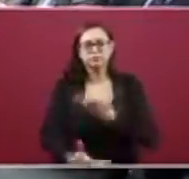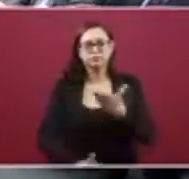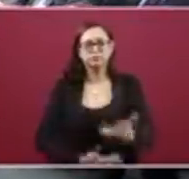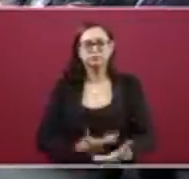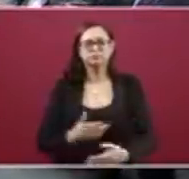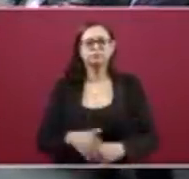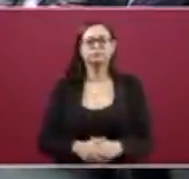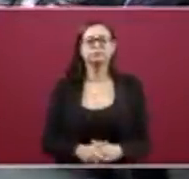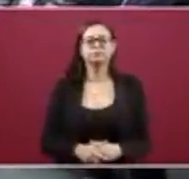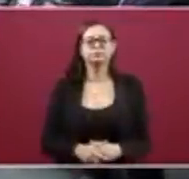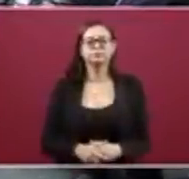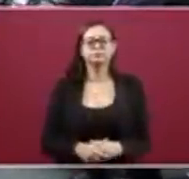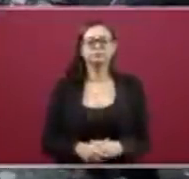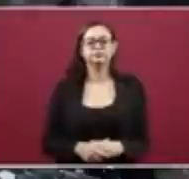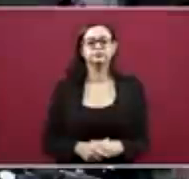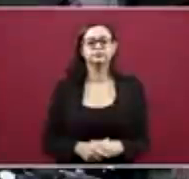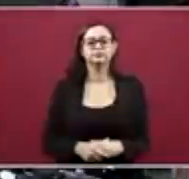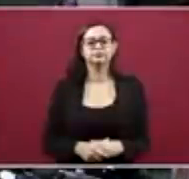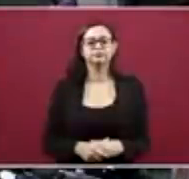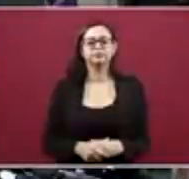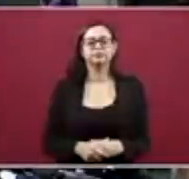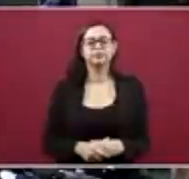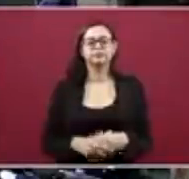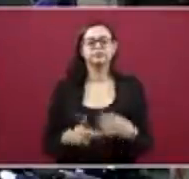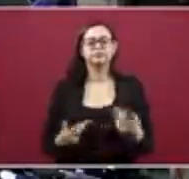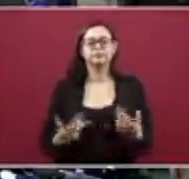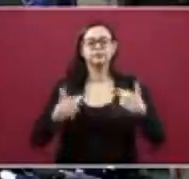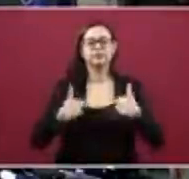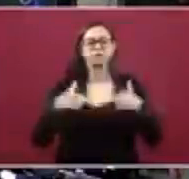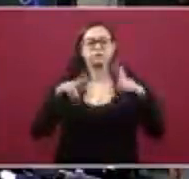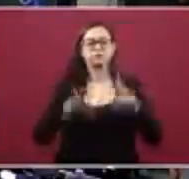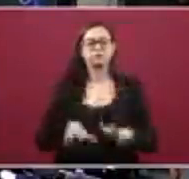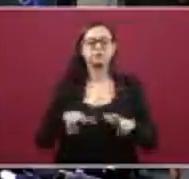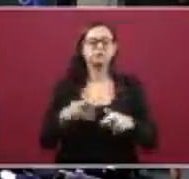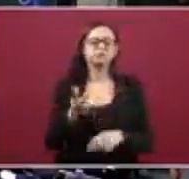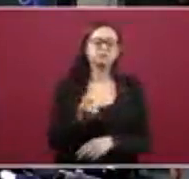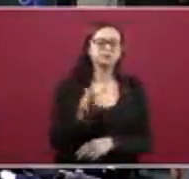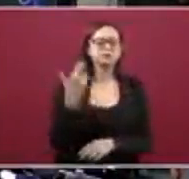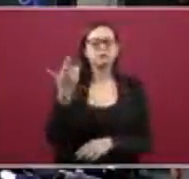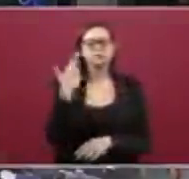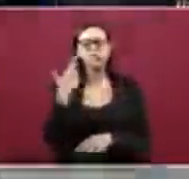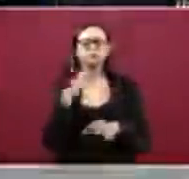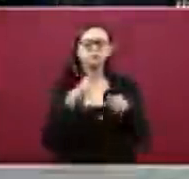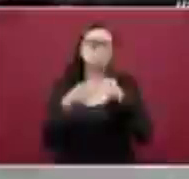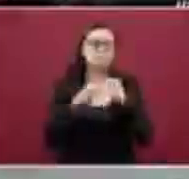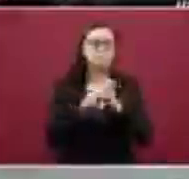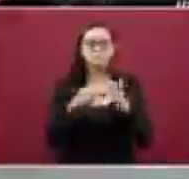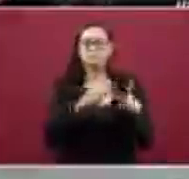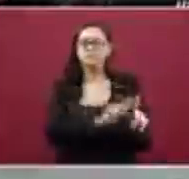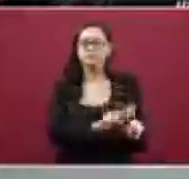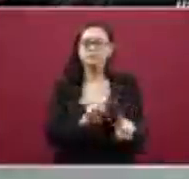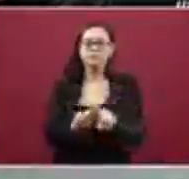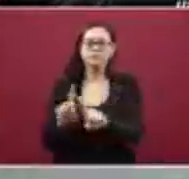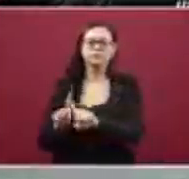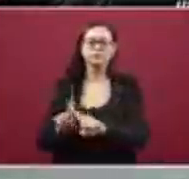representantes de los medios de comunicación amigas